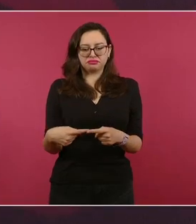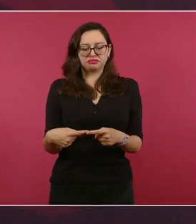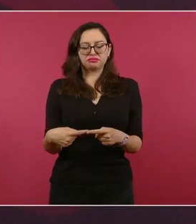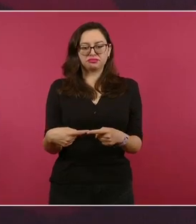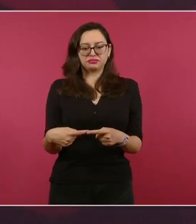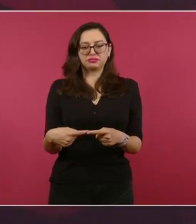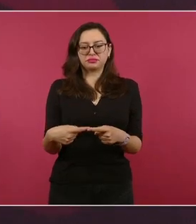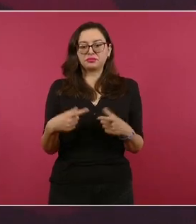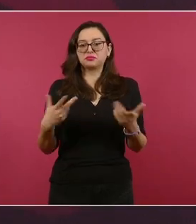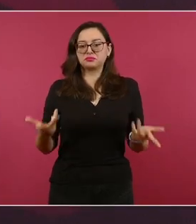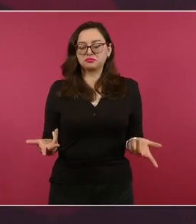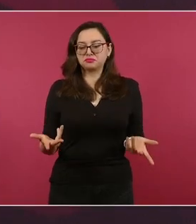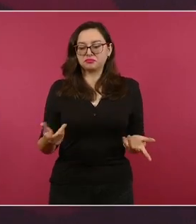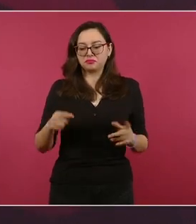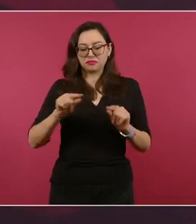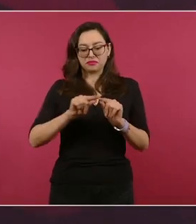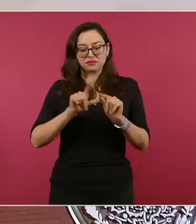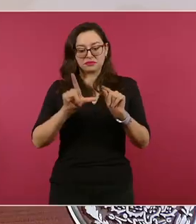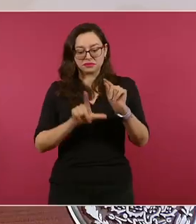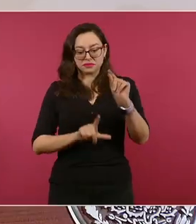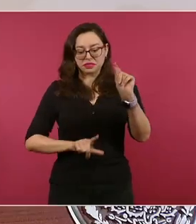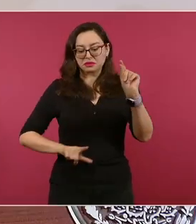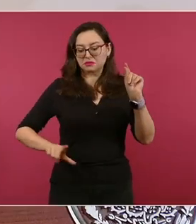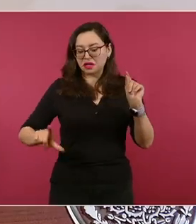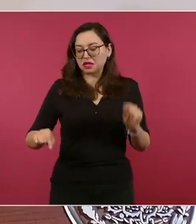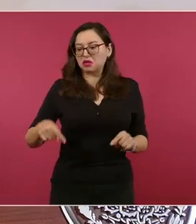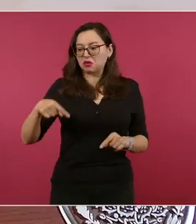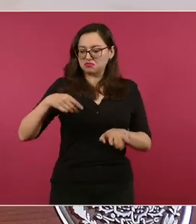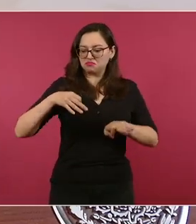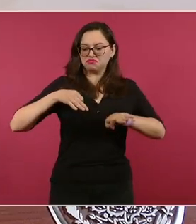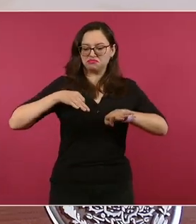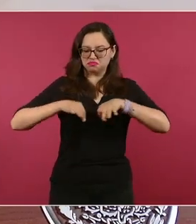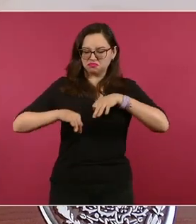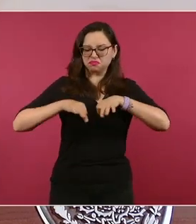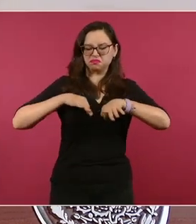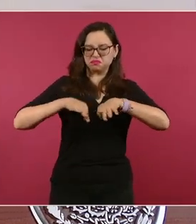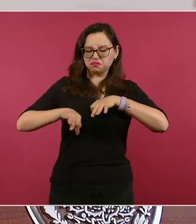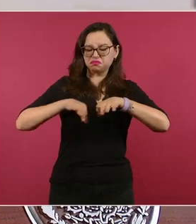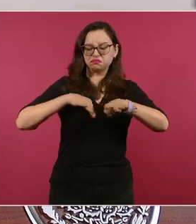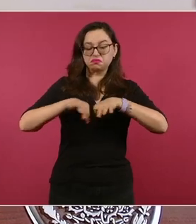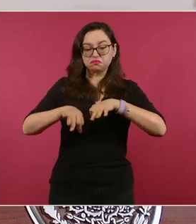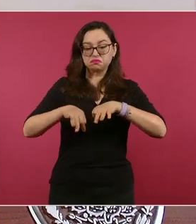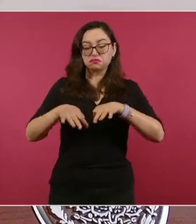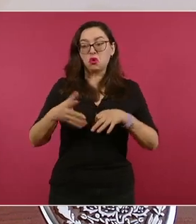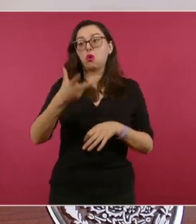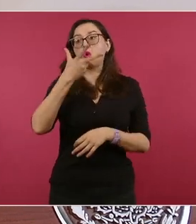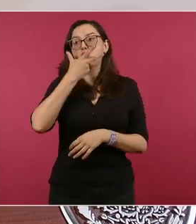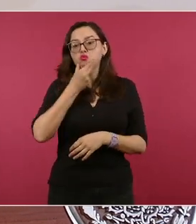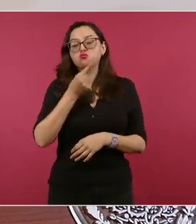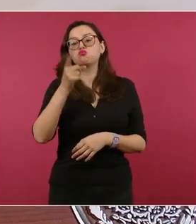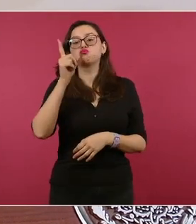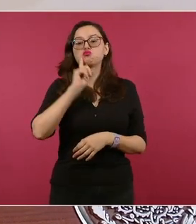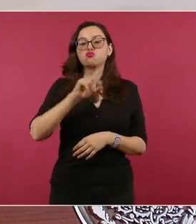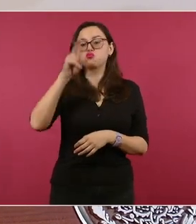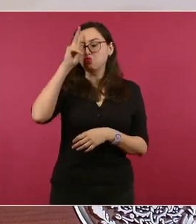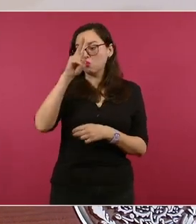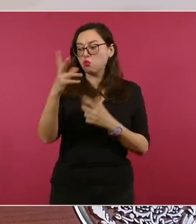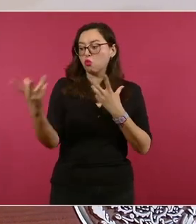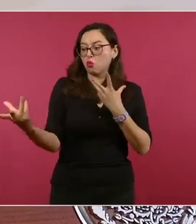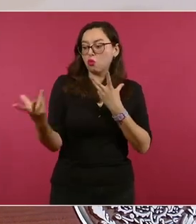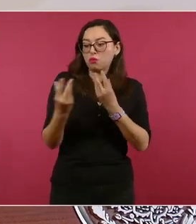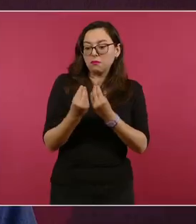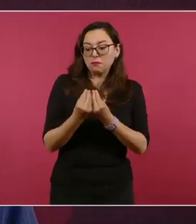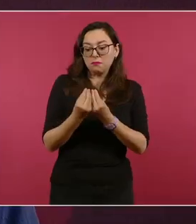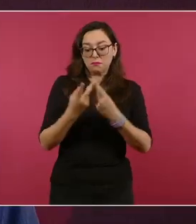participado, contribuido junto a muchos mexicanos, millones de mujeres y de hombres, a reducir